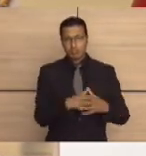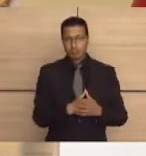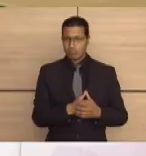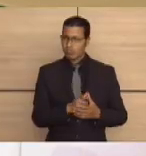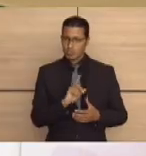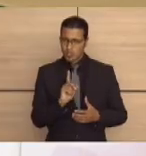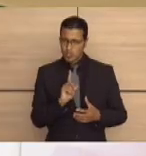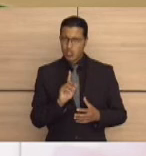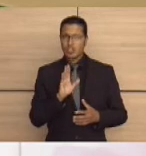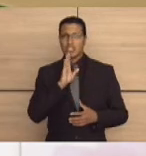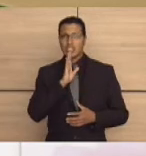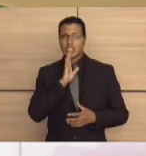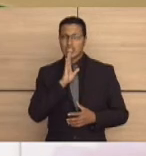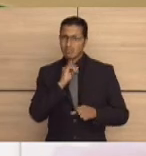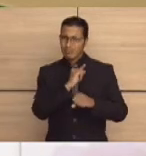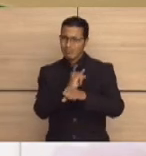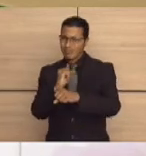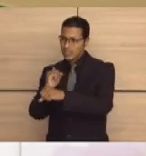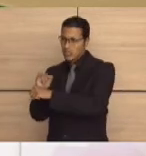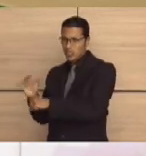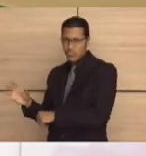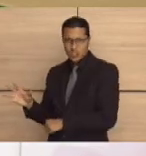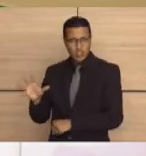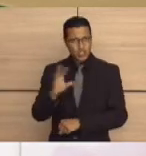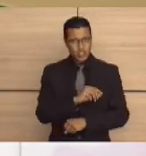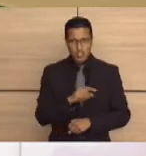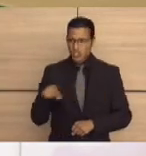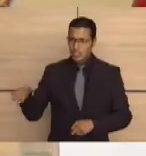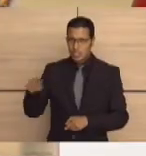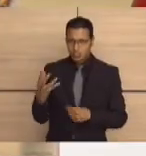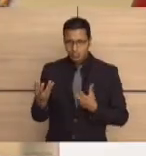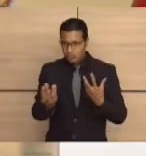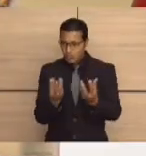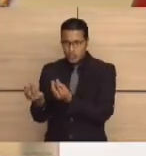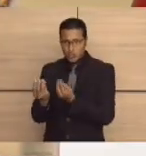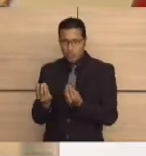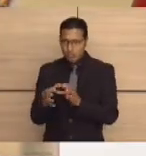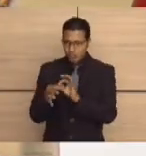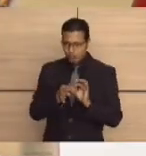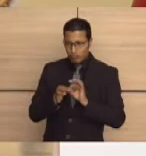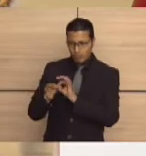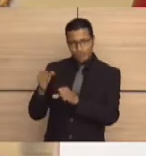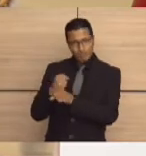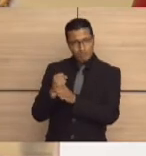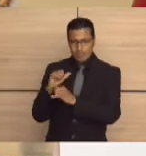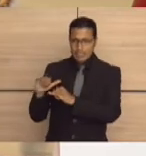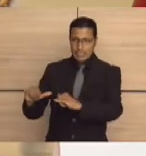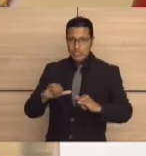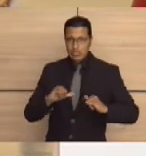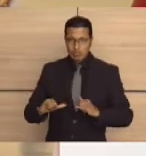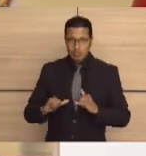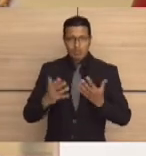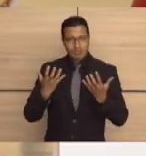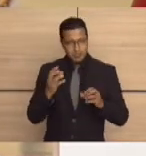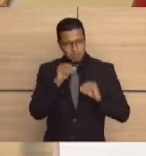Pajonal, son todas las instituciones del municipio de San Onofre que estamos trabajando en lo mismo, que queremos construir un